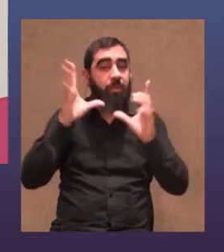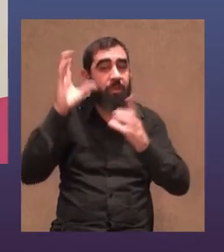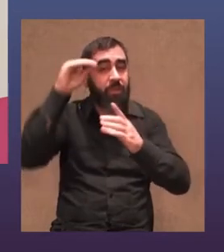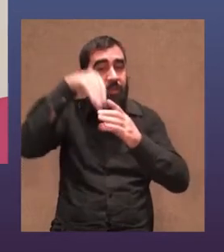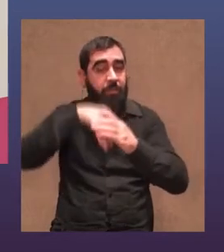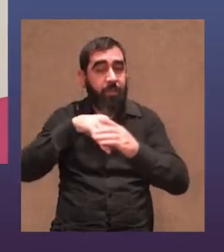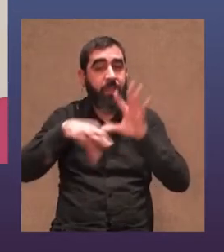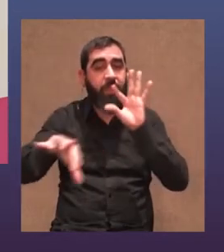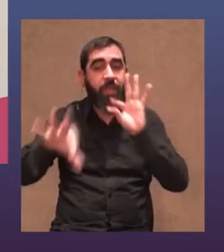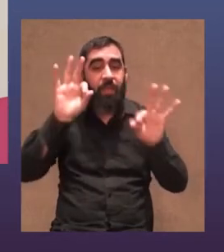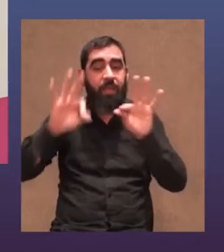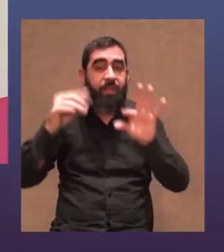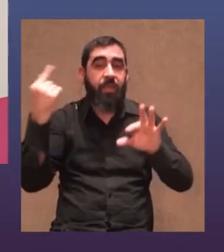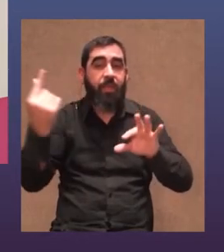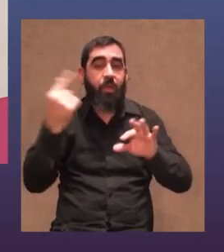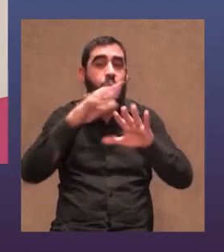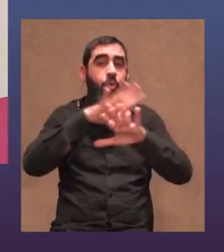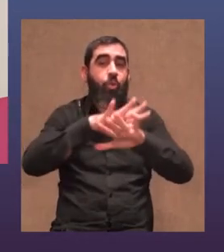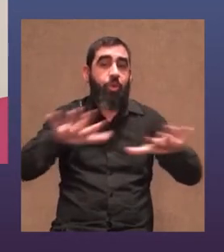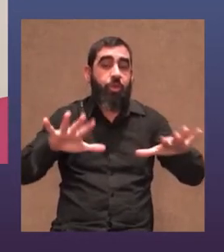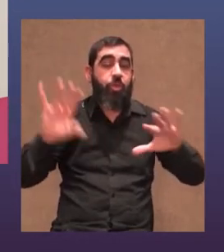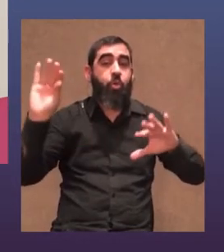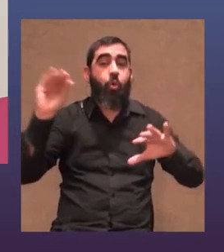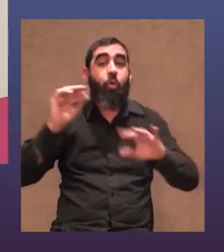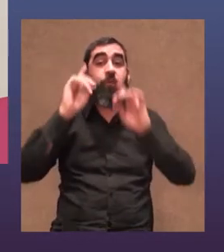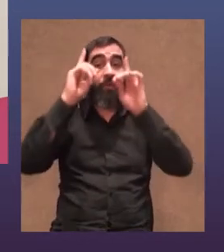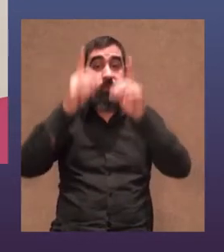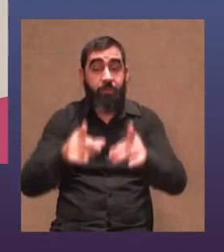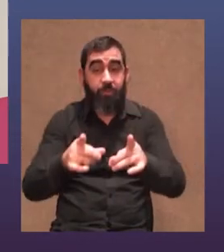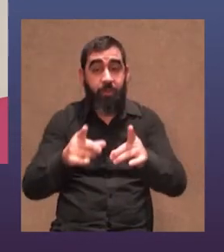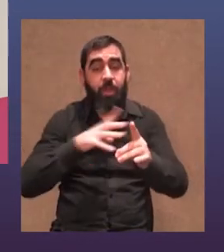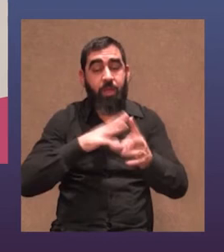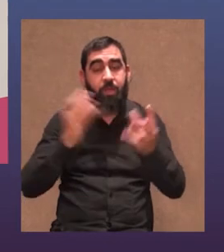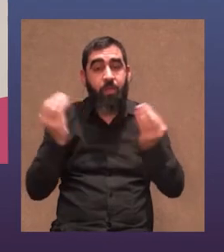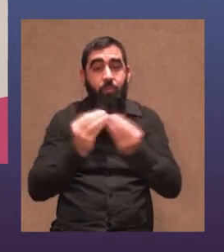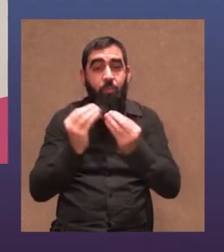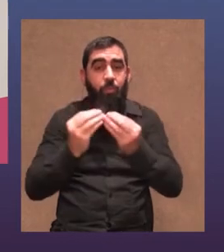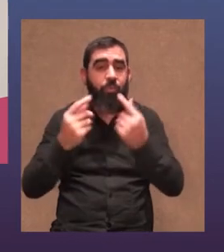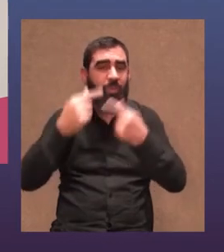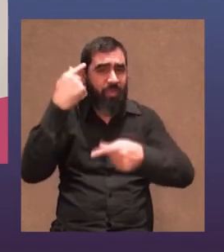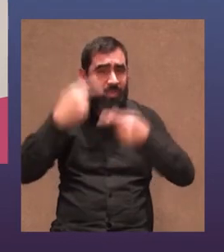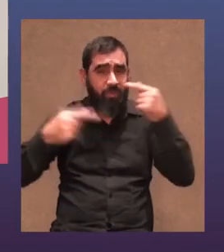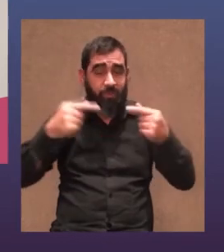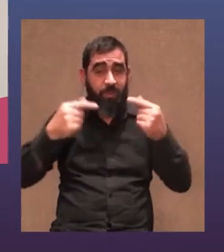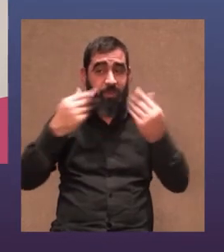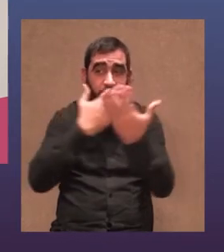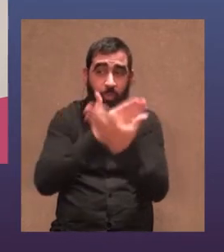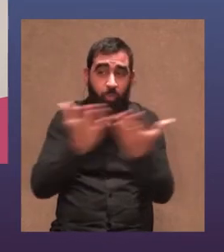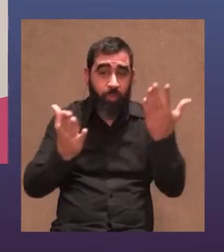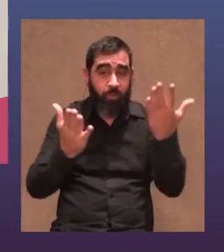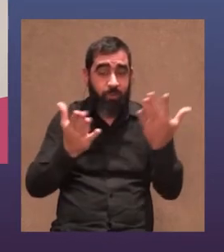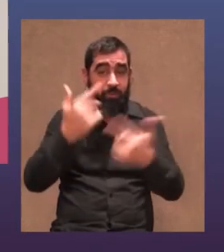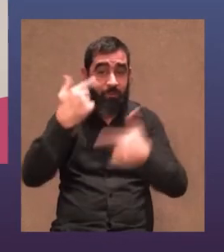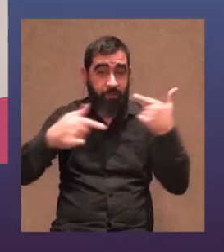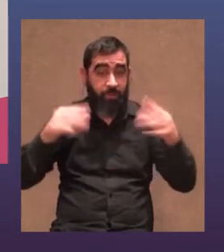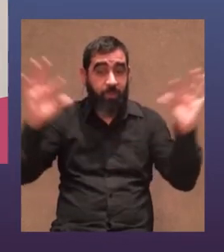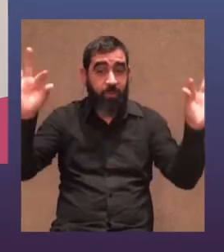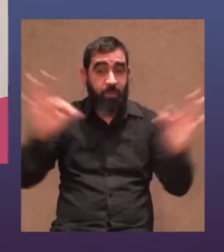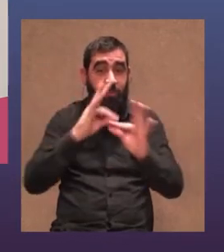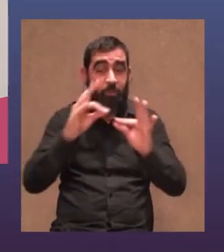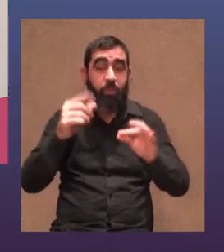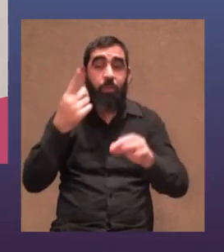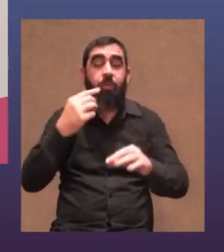en las elecciones que van dando los niños, los jóvenes, hay mucha oferta, por eso está bueno que